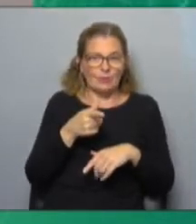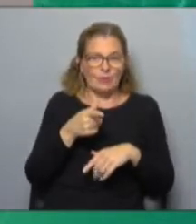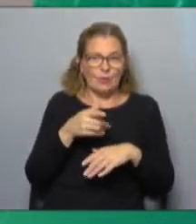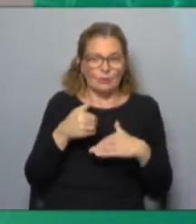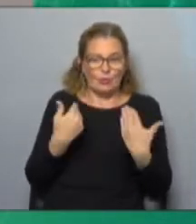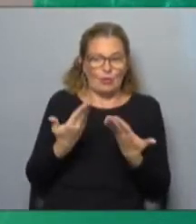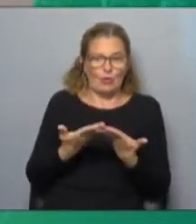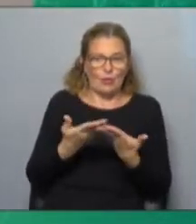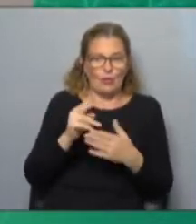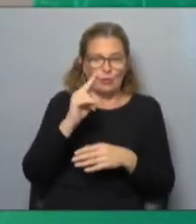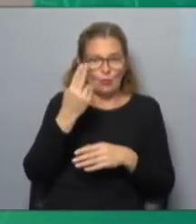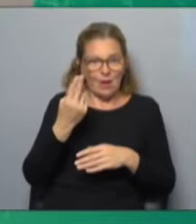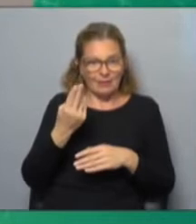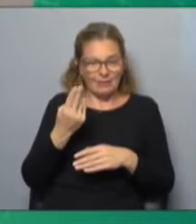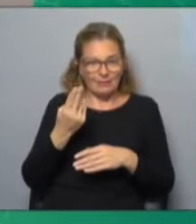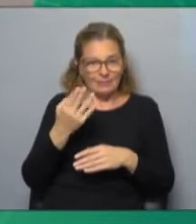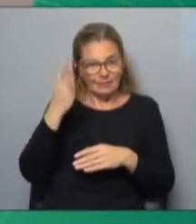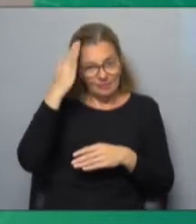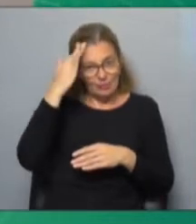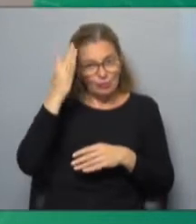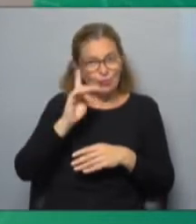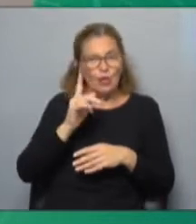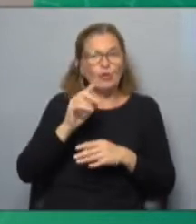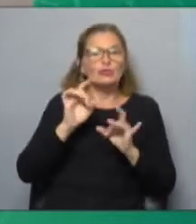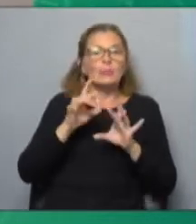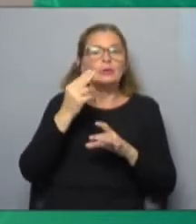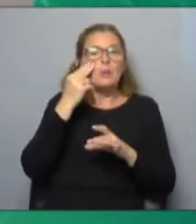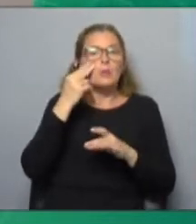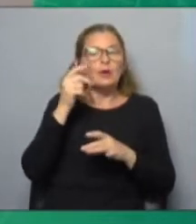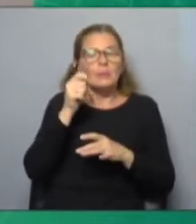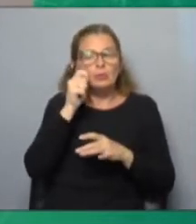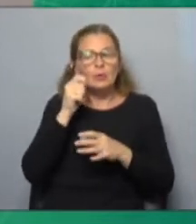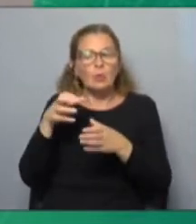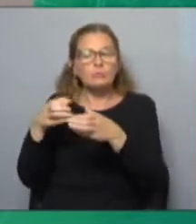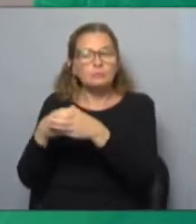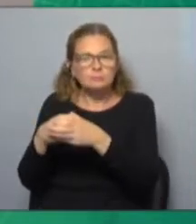nacionales, ya que no es solo un problema del sector turismo.